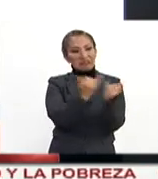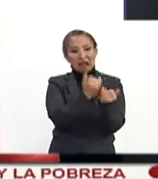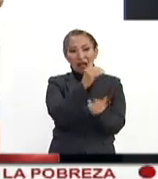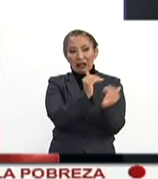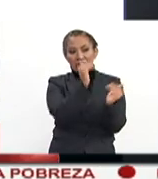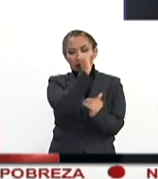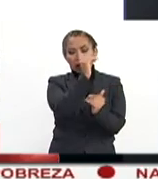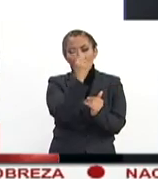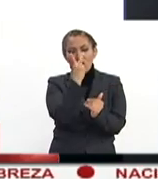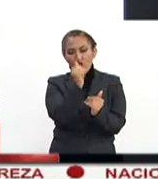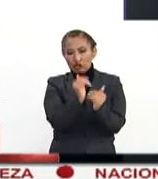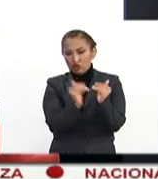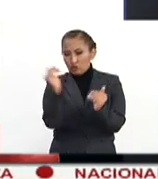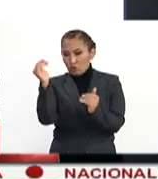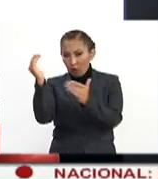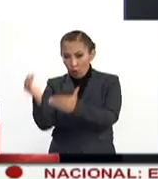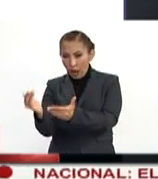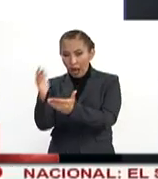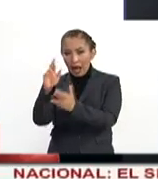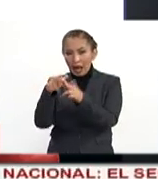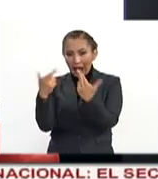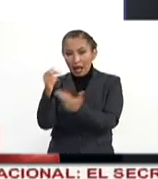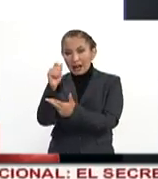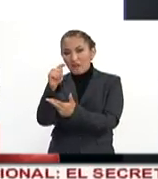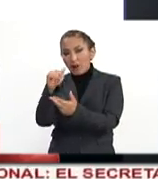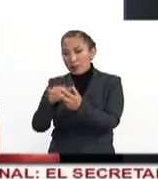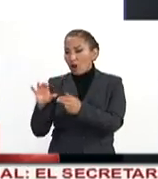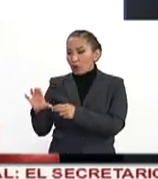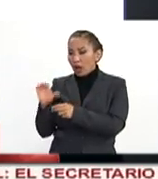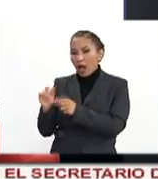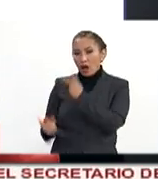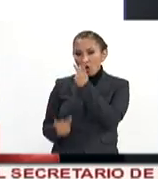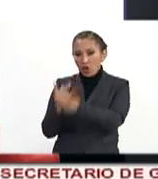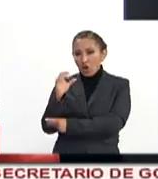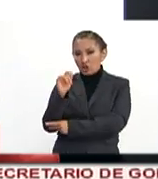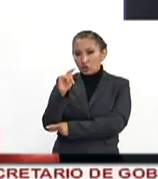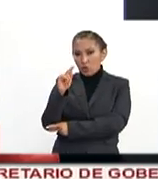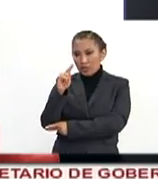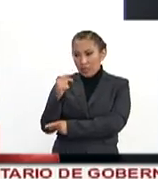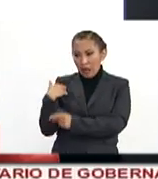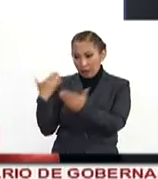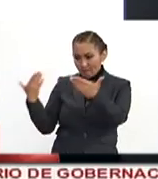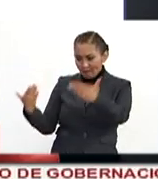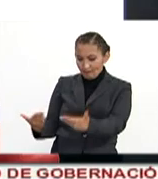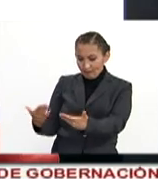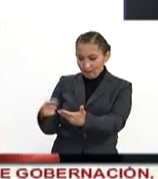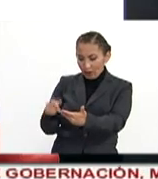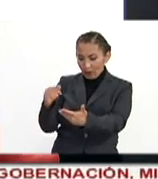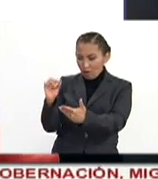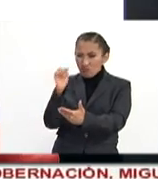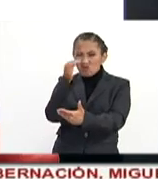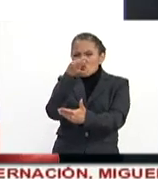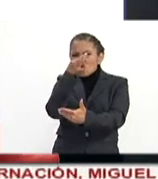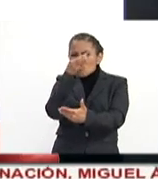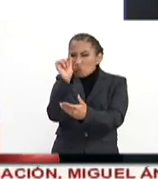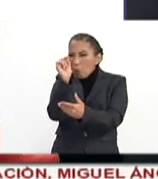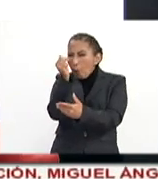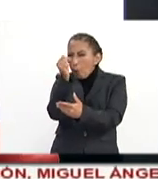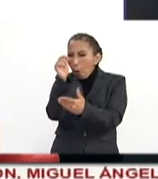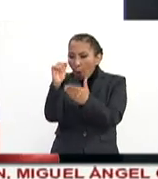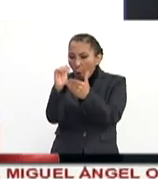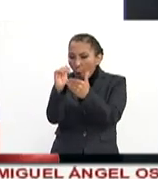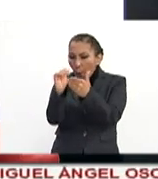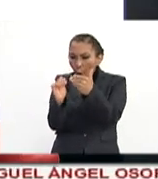fundamental, salvo 2 mediciones, una de Reforma y otra de Consulta, que con décimas prácticamente de